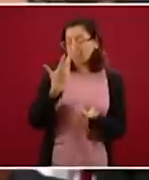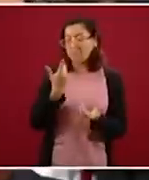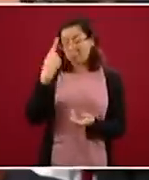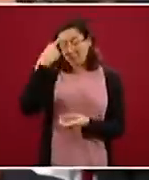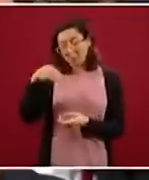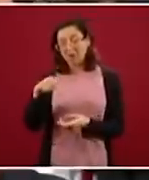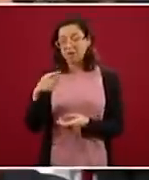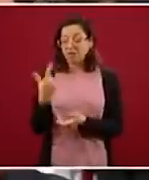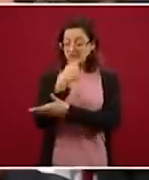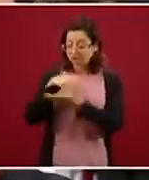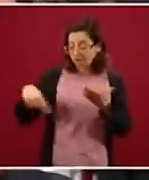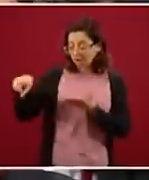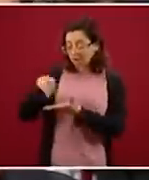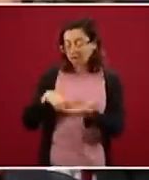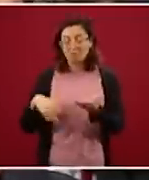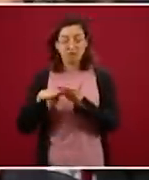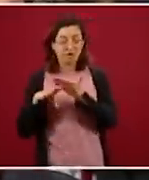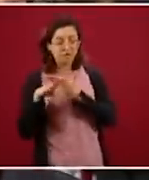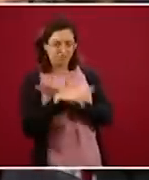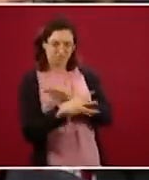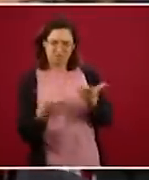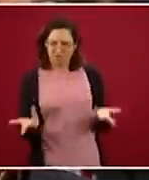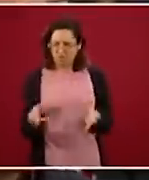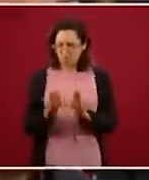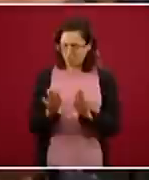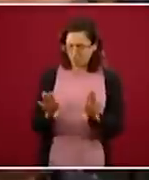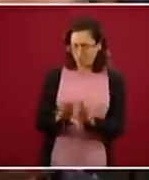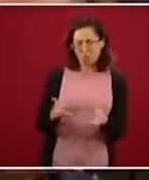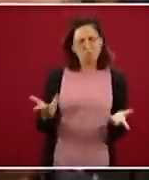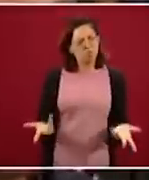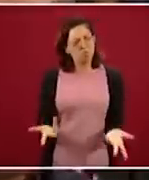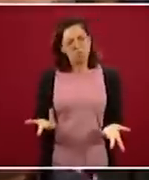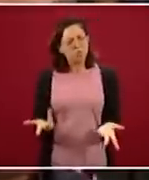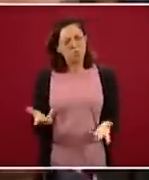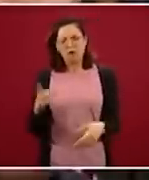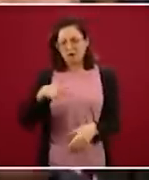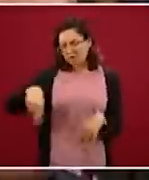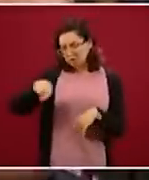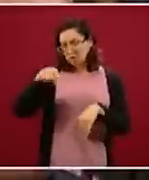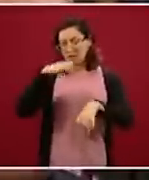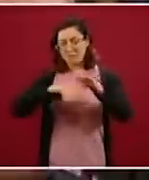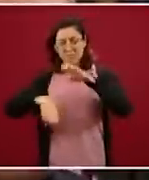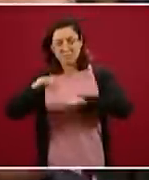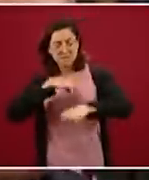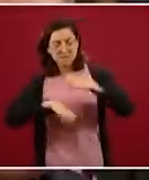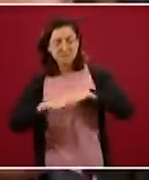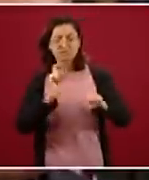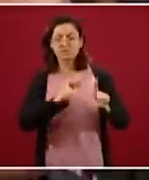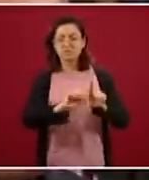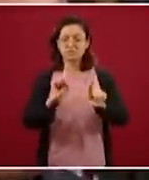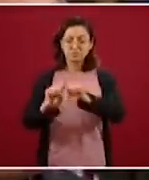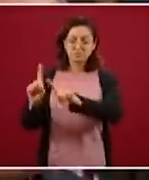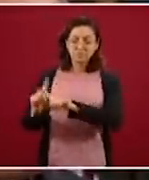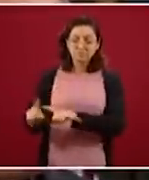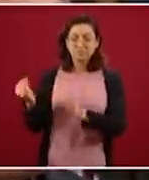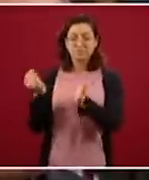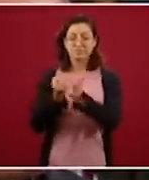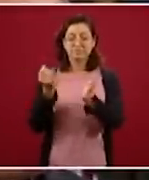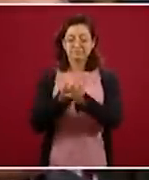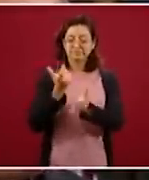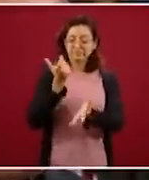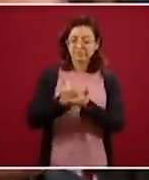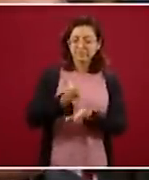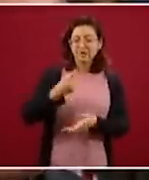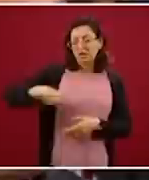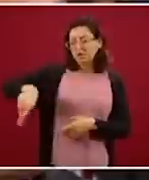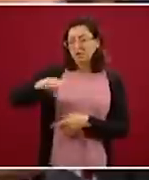que estas prácticas sucedan y además determinar si estos empresarios y empresas y grandes contribuyentes, porque se trata solo